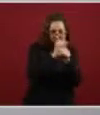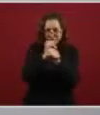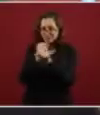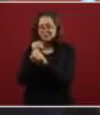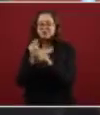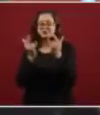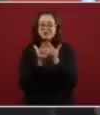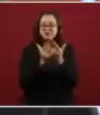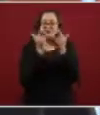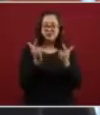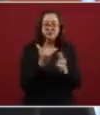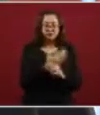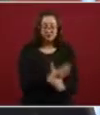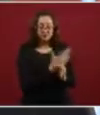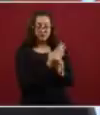de la conquista,